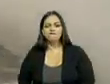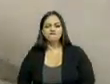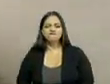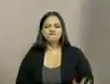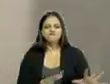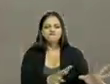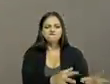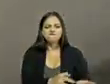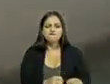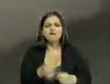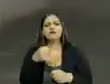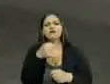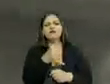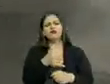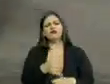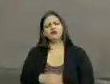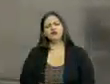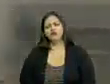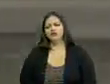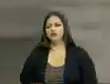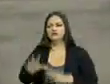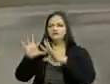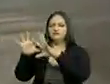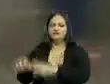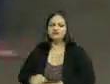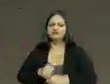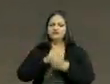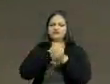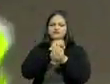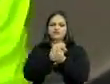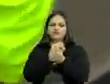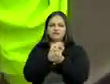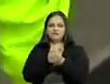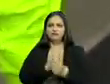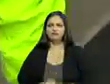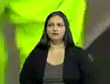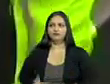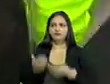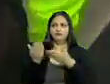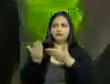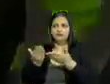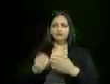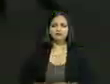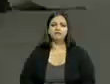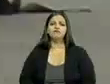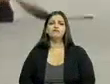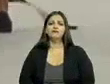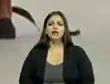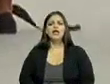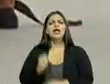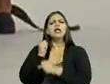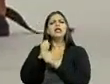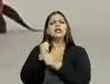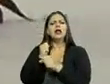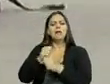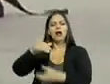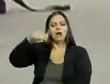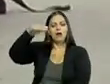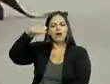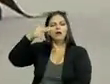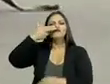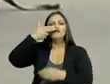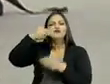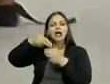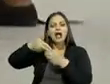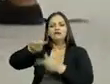Lo llevaron esposados a la unidad de flagrancia en el cuartel Modelo. Este ciudadano se dedica a expender bombonas de gas en algunas etapas de la Ciudadela La